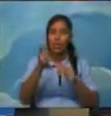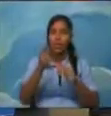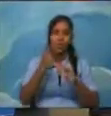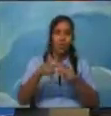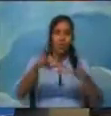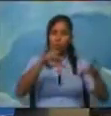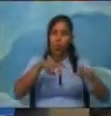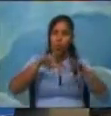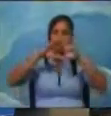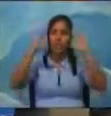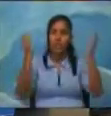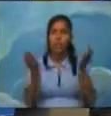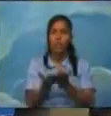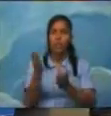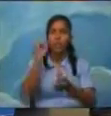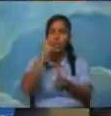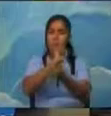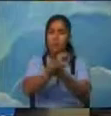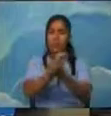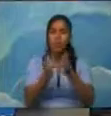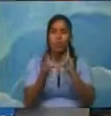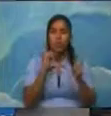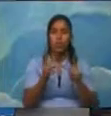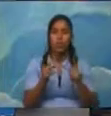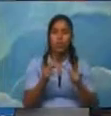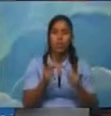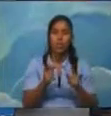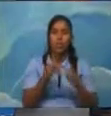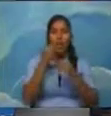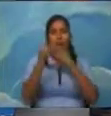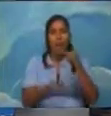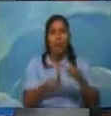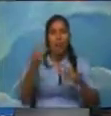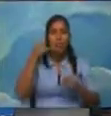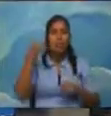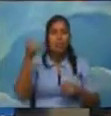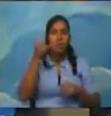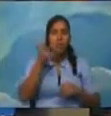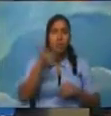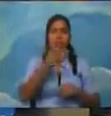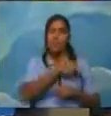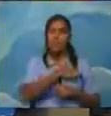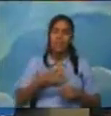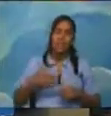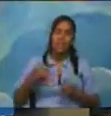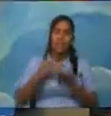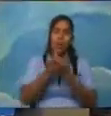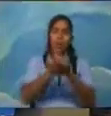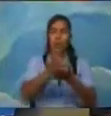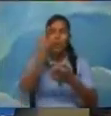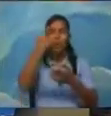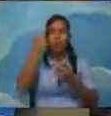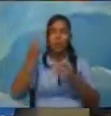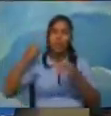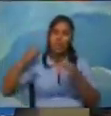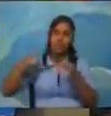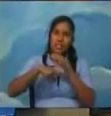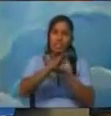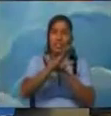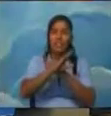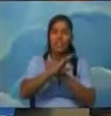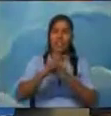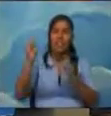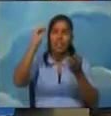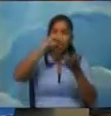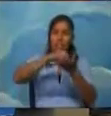del mundo que está preso en una cárcel, hágamelo saber. Queremos ayudarle para que salga y